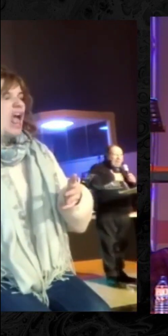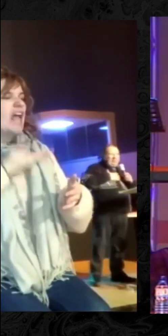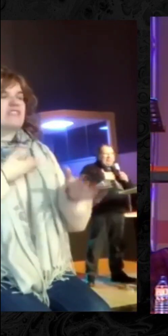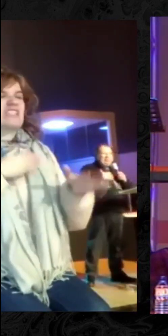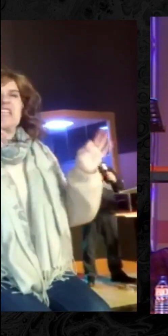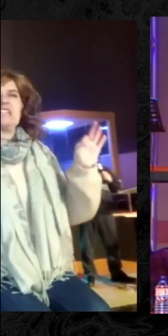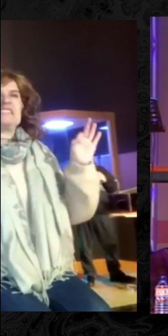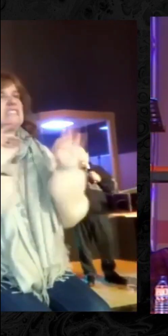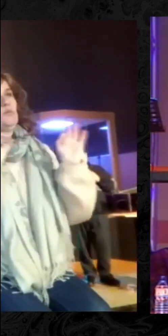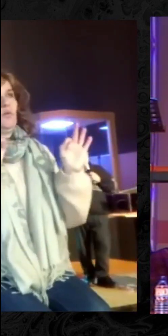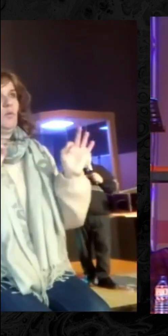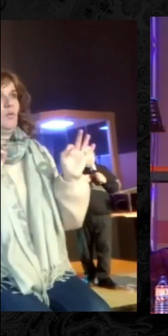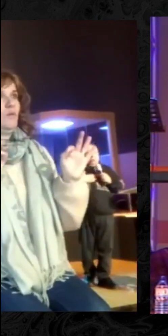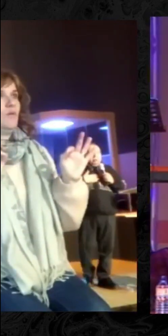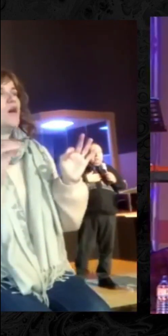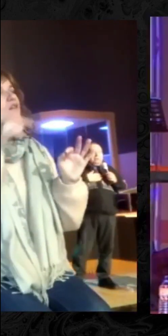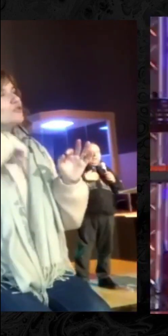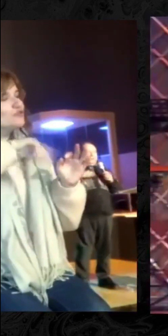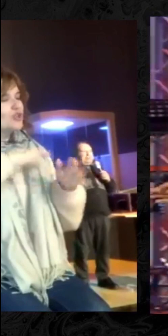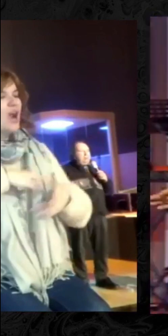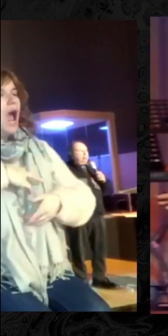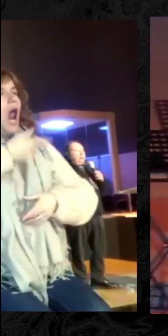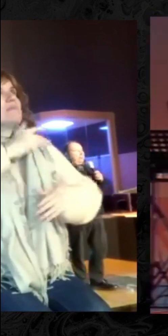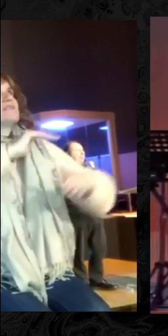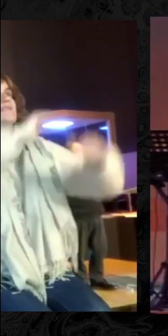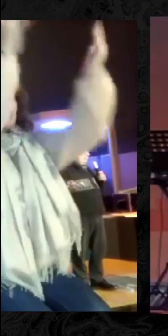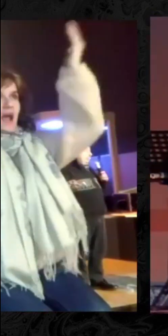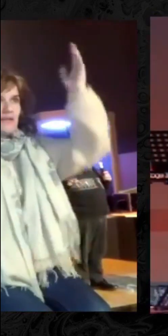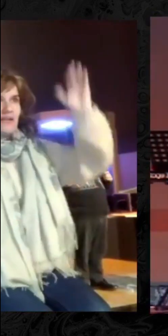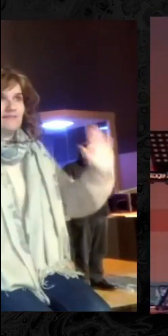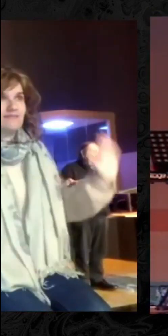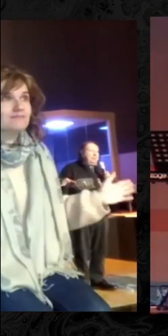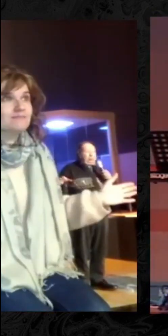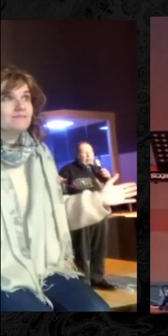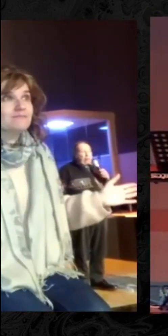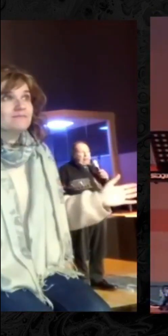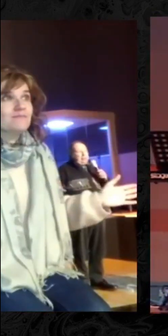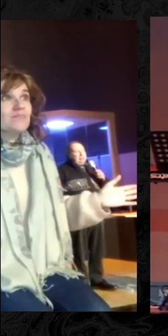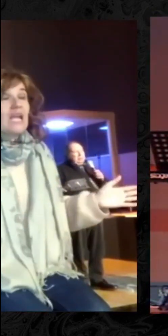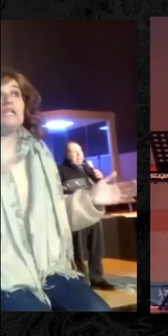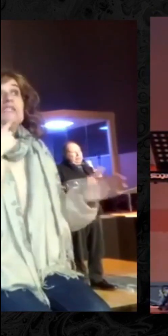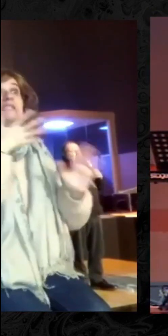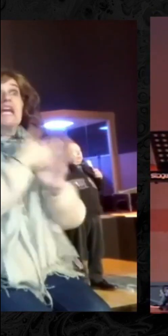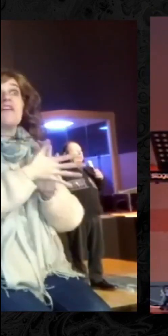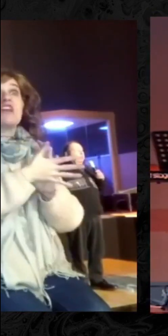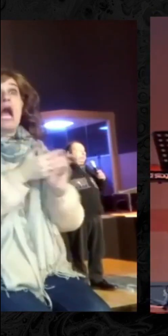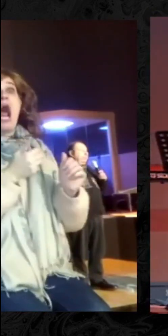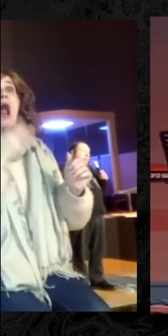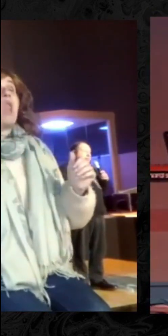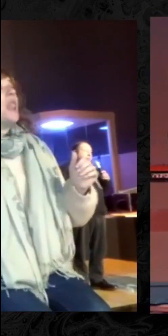así que no se refiere en el sentido de que la iglesia no fuera fue a ser perseguida porque lo fue y fueron